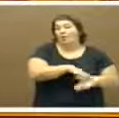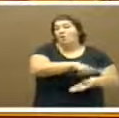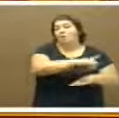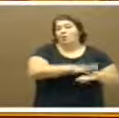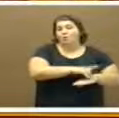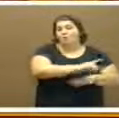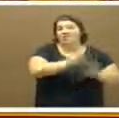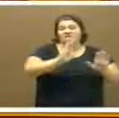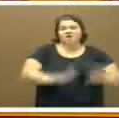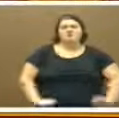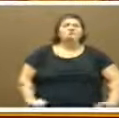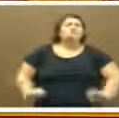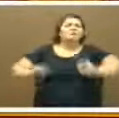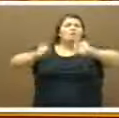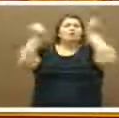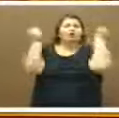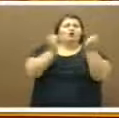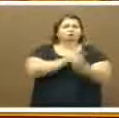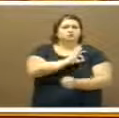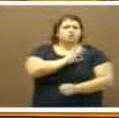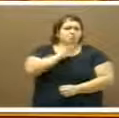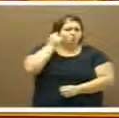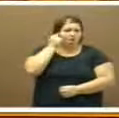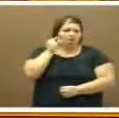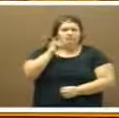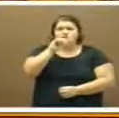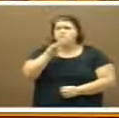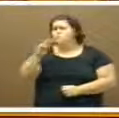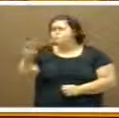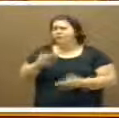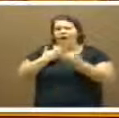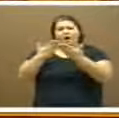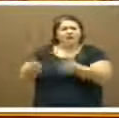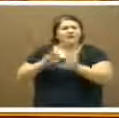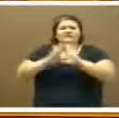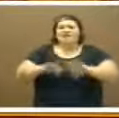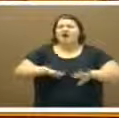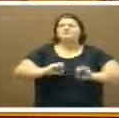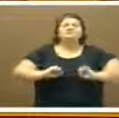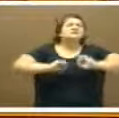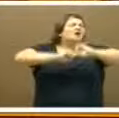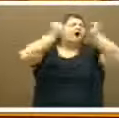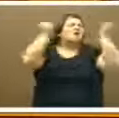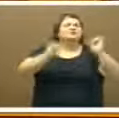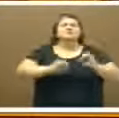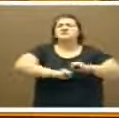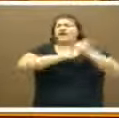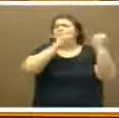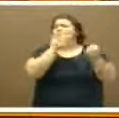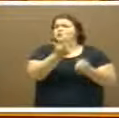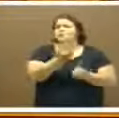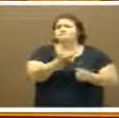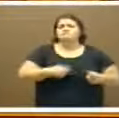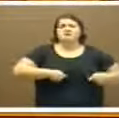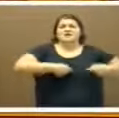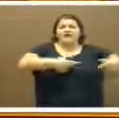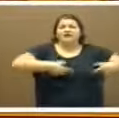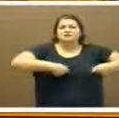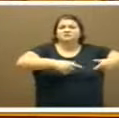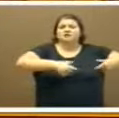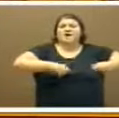llega el redentor, señor Monago, ungido por Izquierda Unida y salva al mundo mundial de las maléficas y derrochadoras